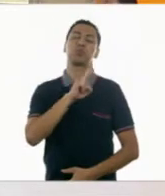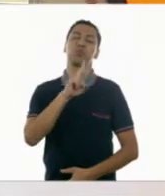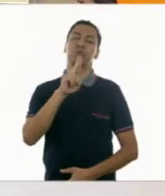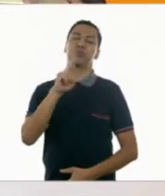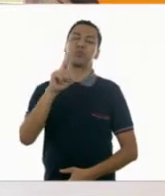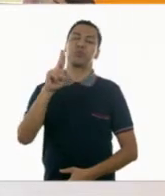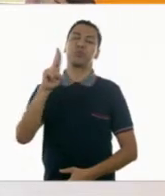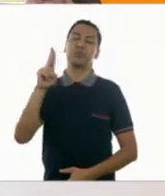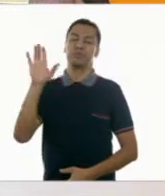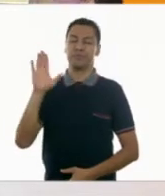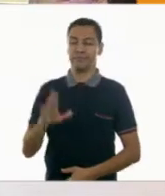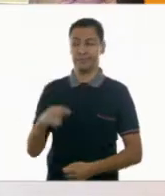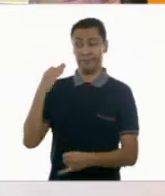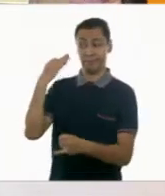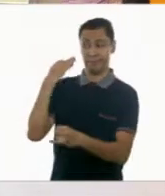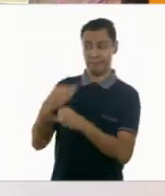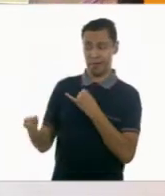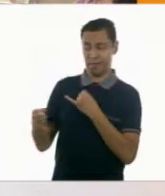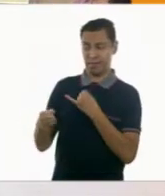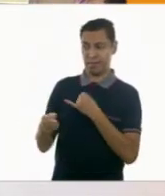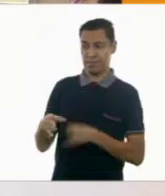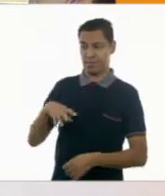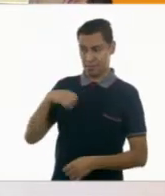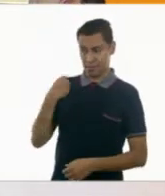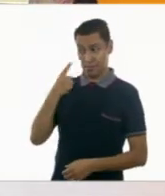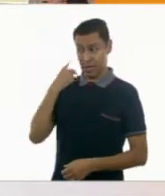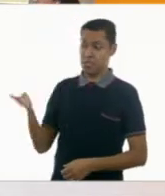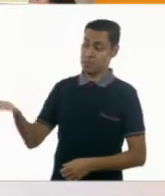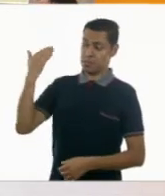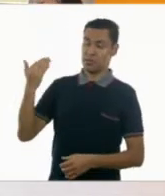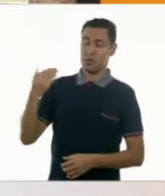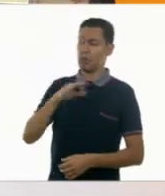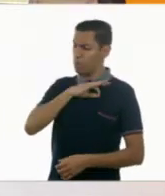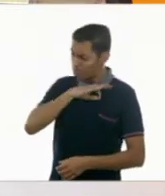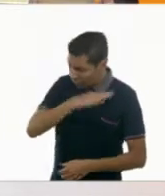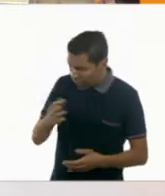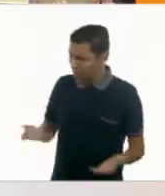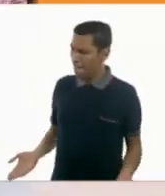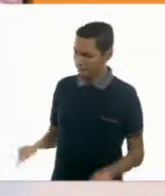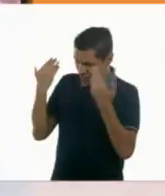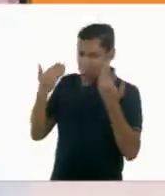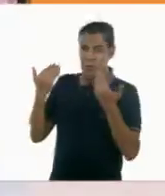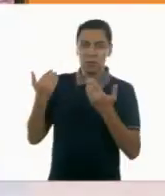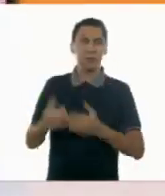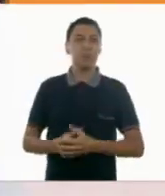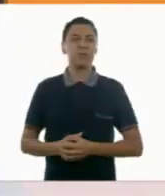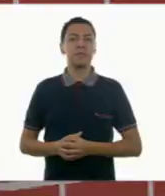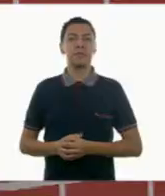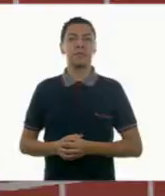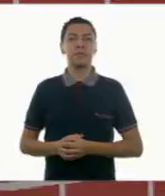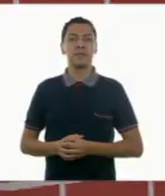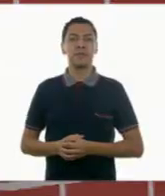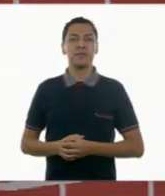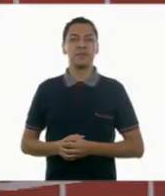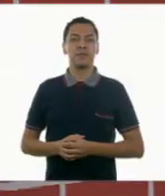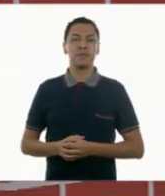¡Uy! Dos. Último intento. Último. Ay, tú puedes.